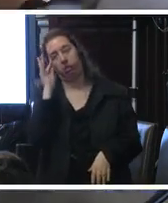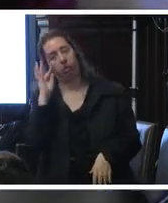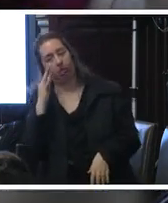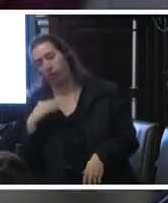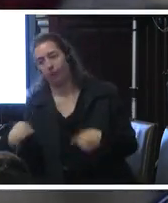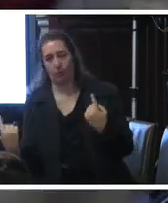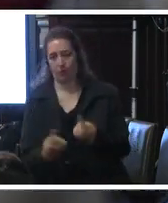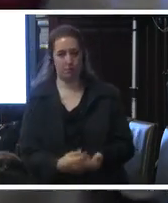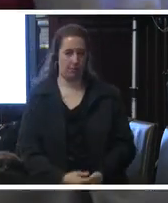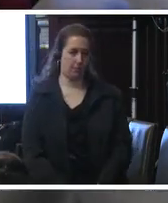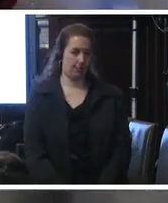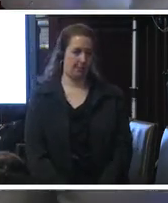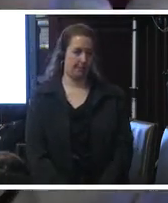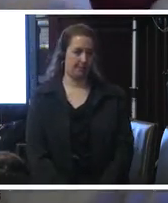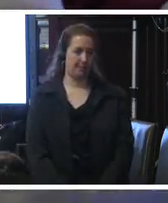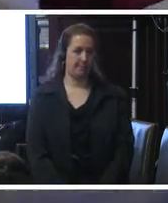Sí.